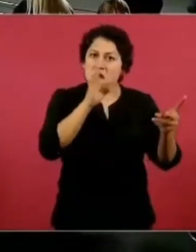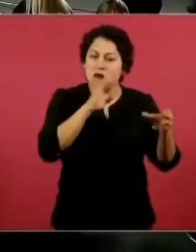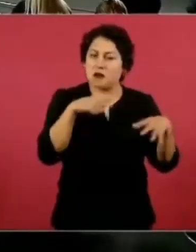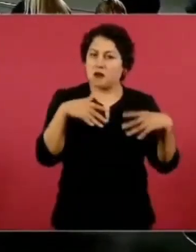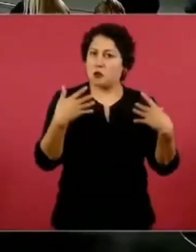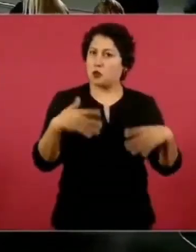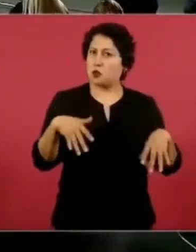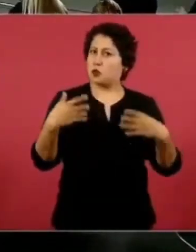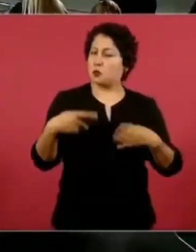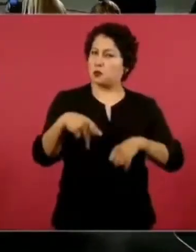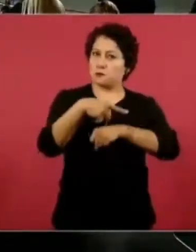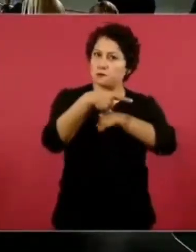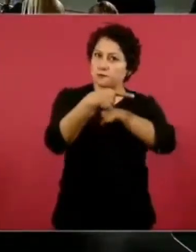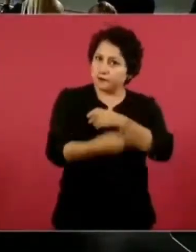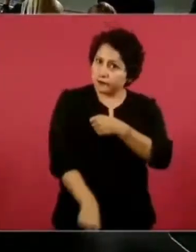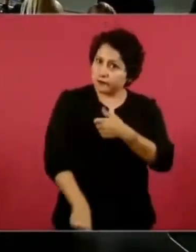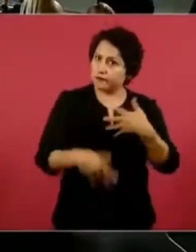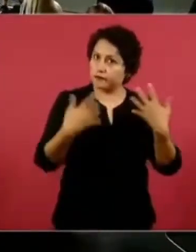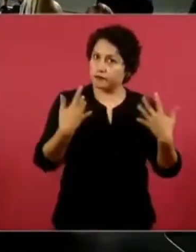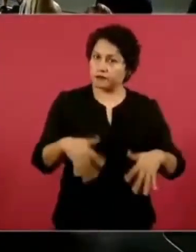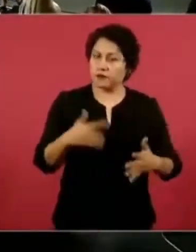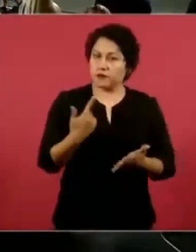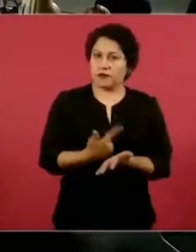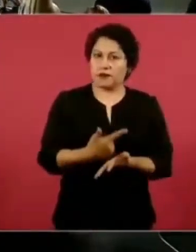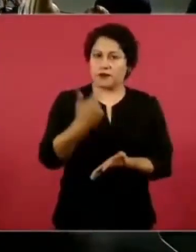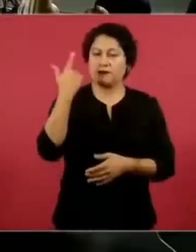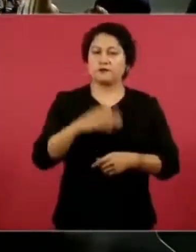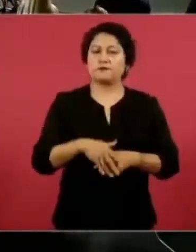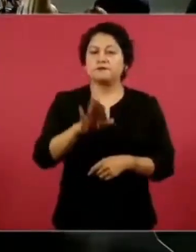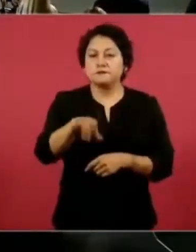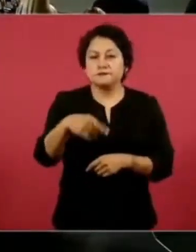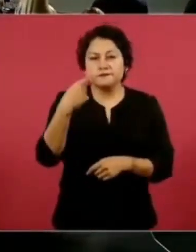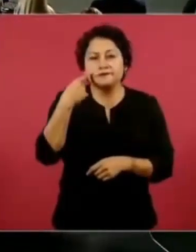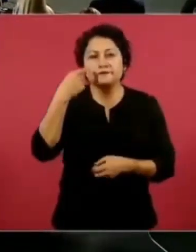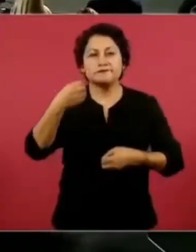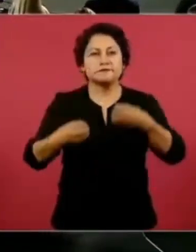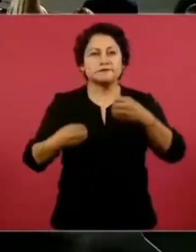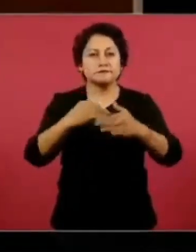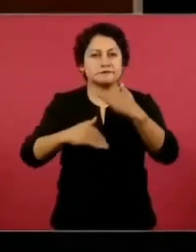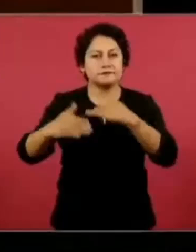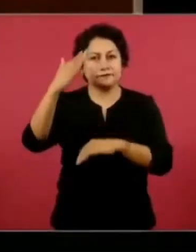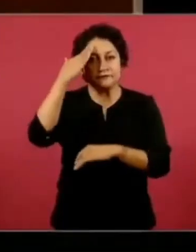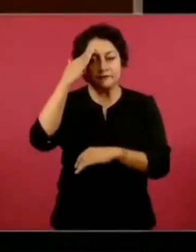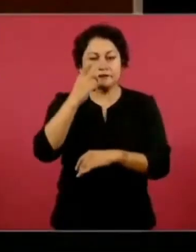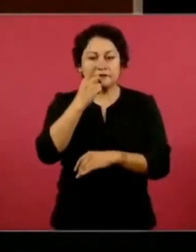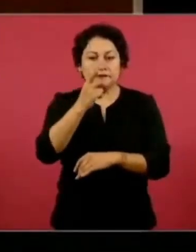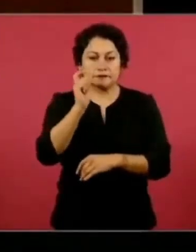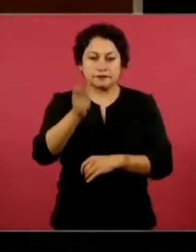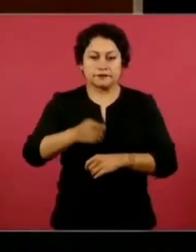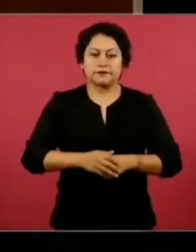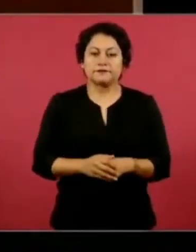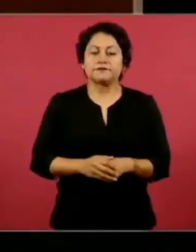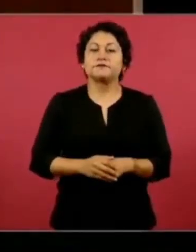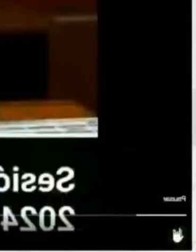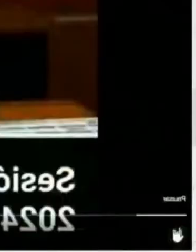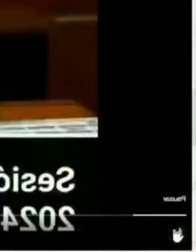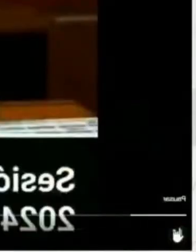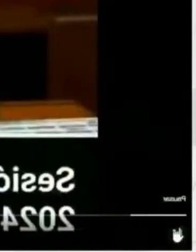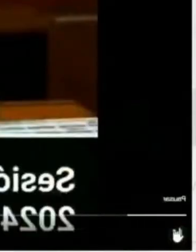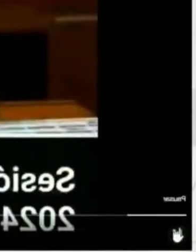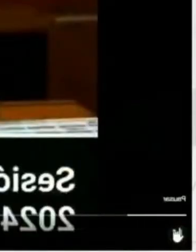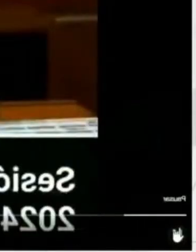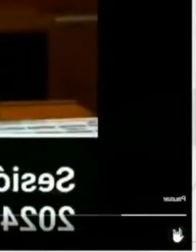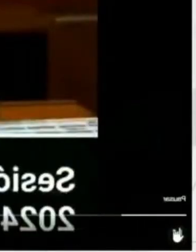A ver qué dijo el ministro. Sala Superior es el órgano especializado competente